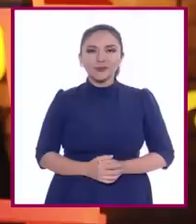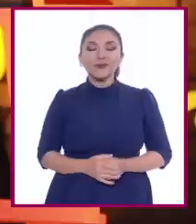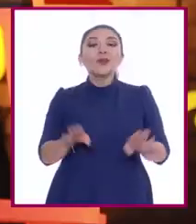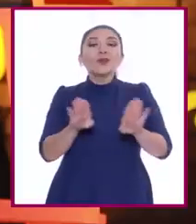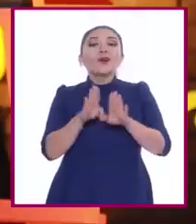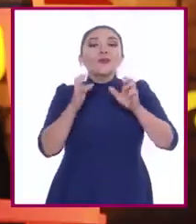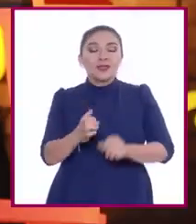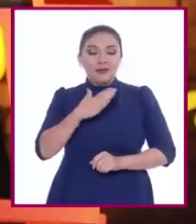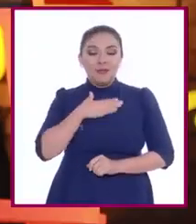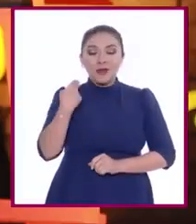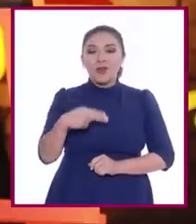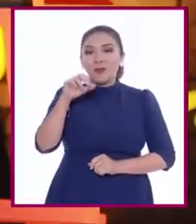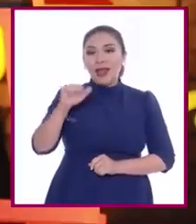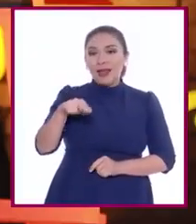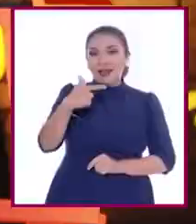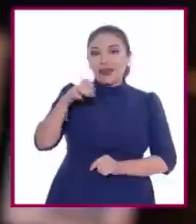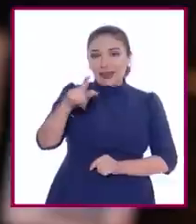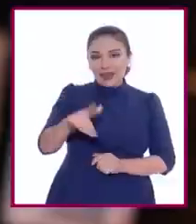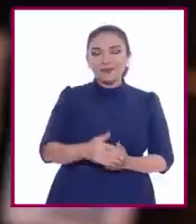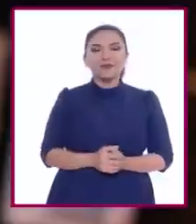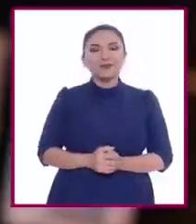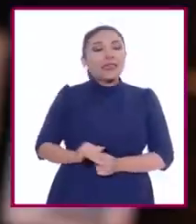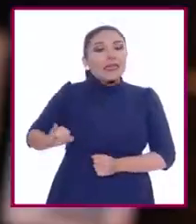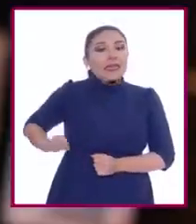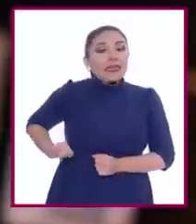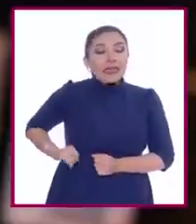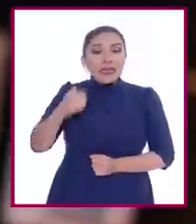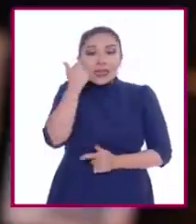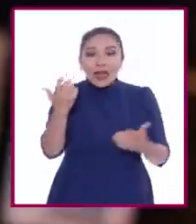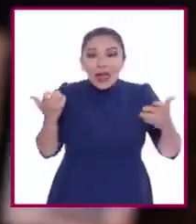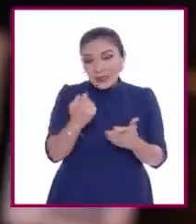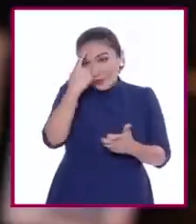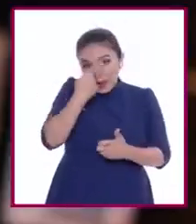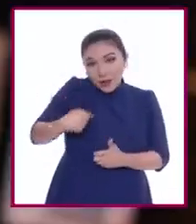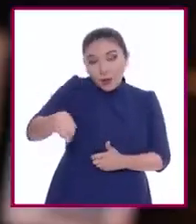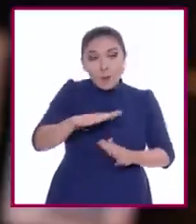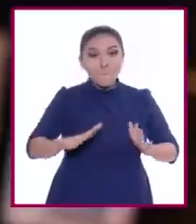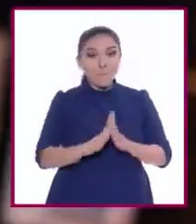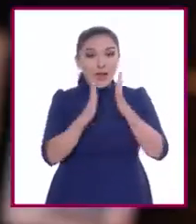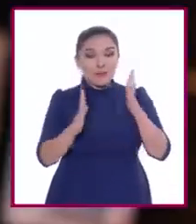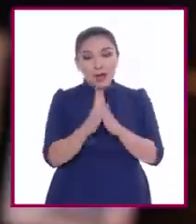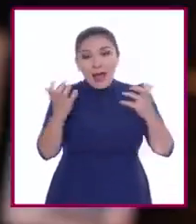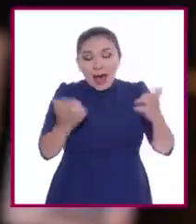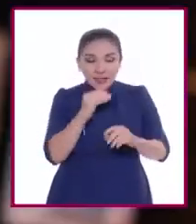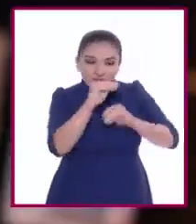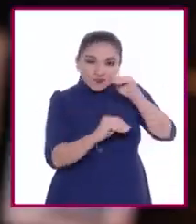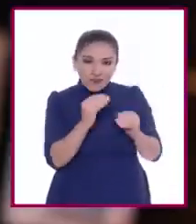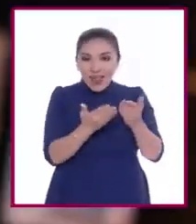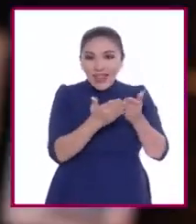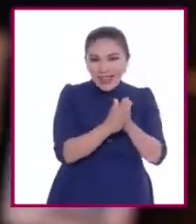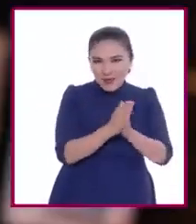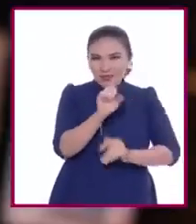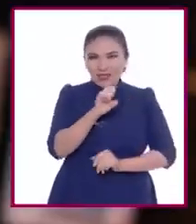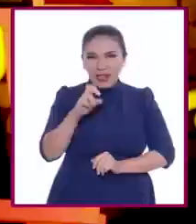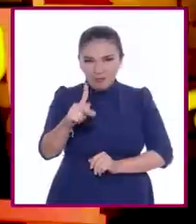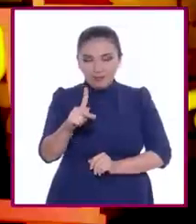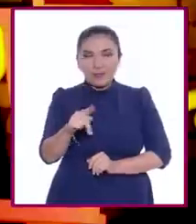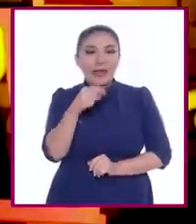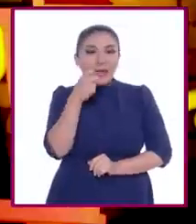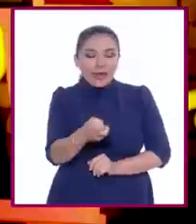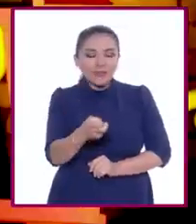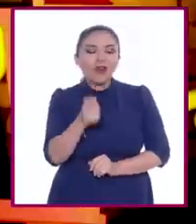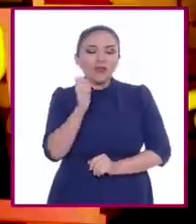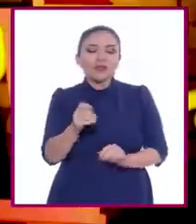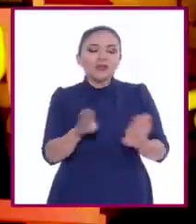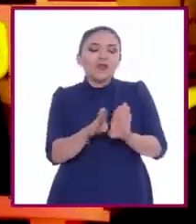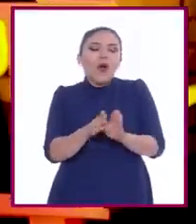¿Qué tal? Mi nombre es Ángel Pretelín Ricardes. El interés o la motivación que me llevó a participar en la elaboración de los libros de texto tiene que ver